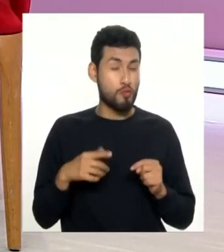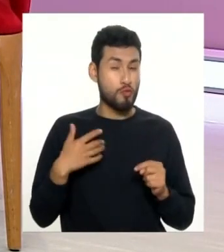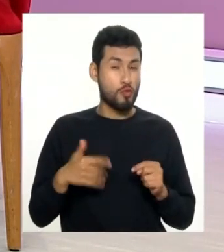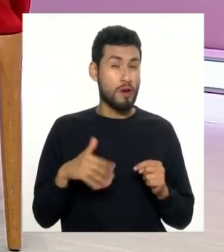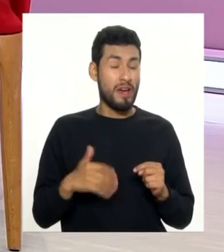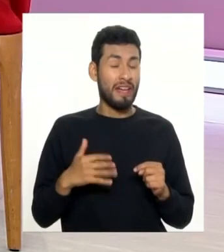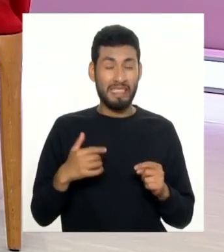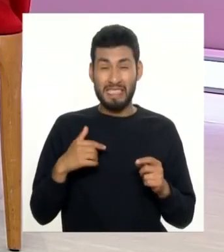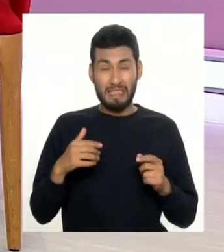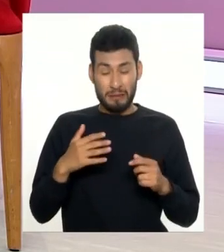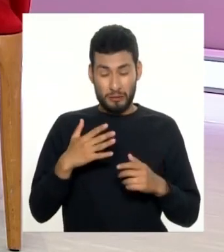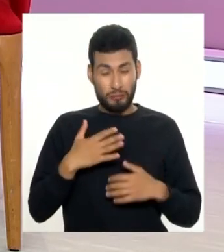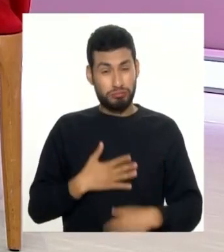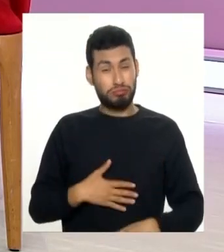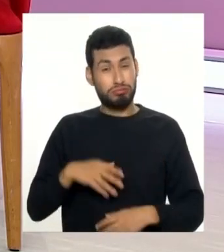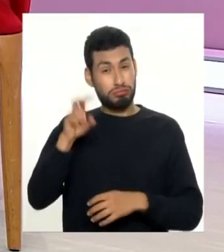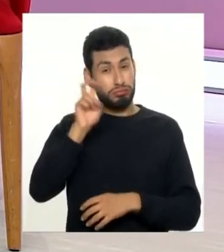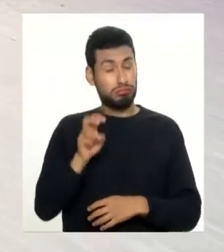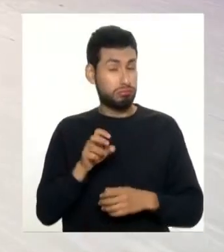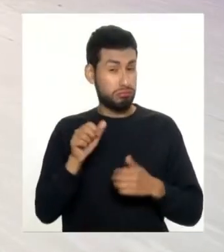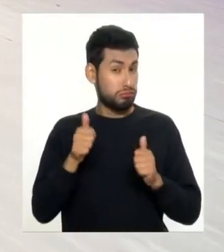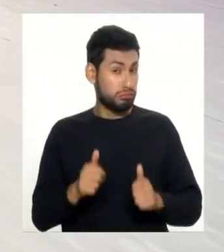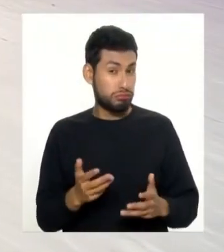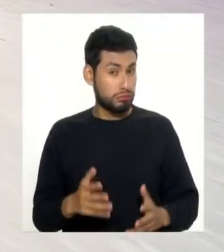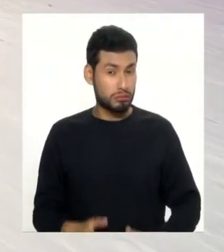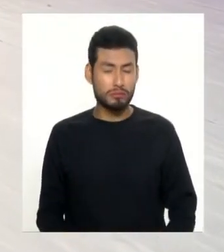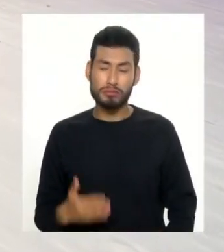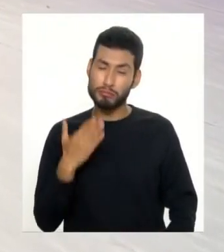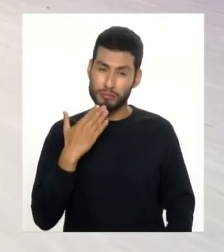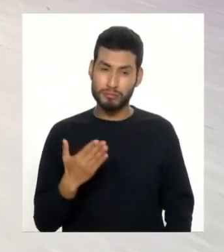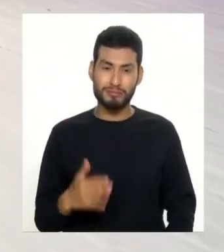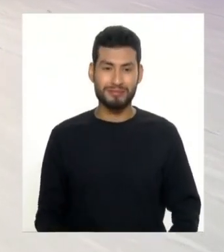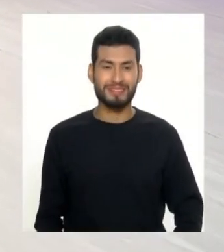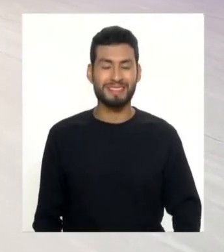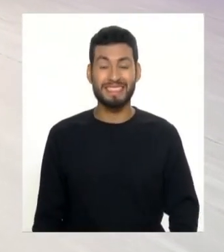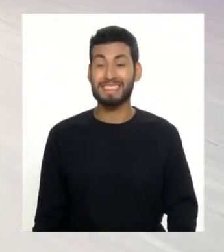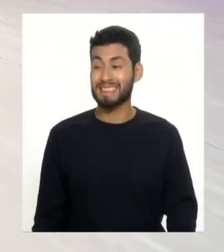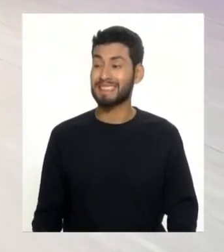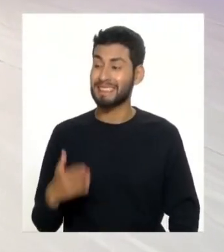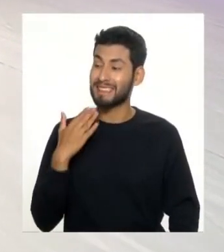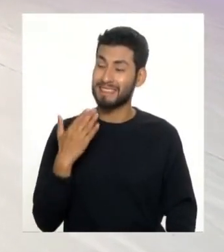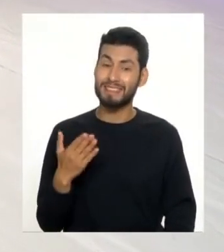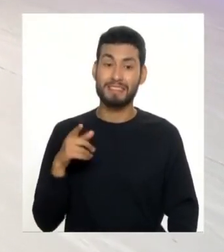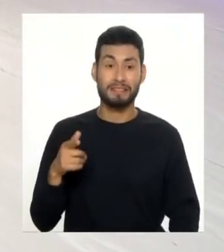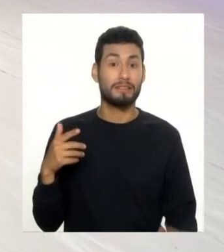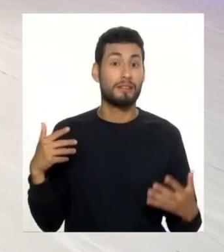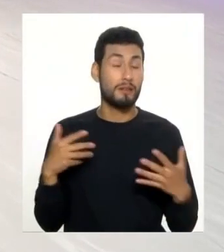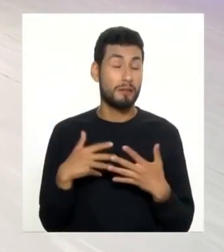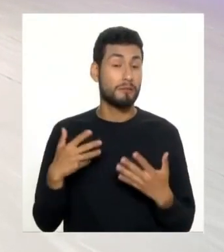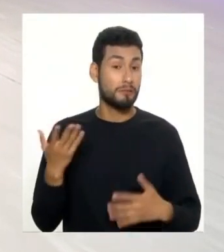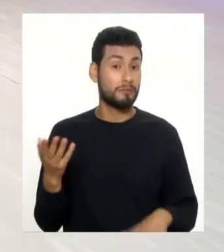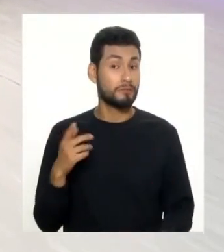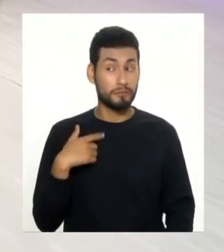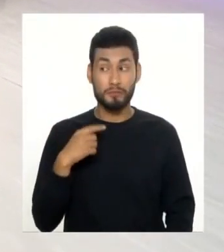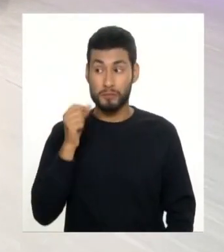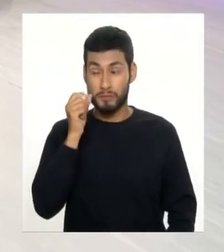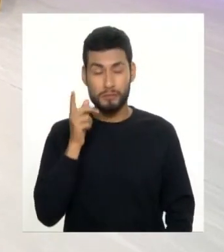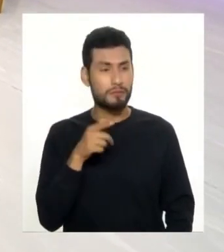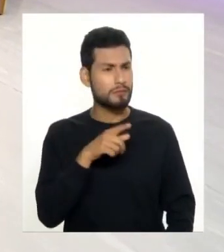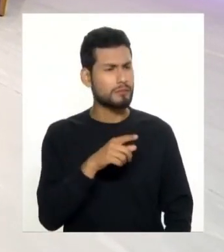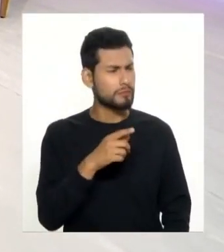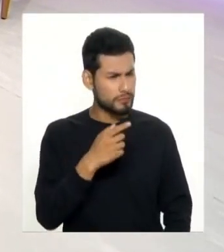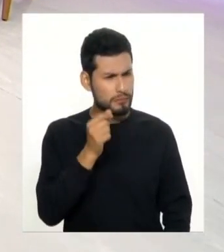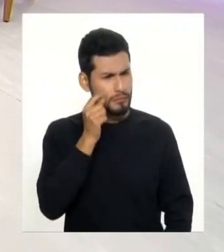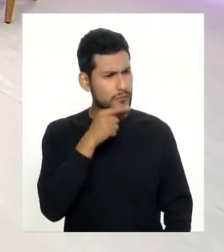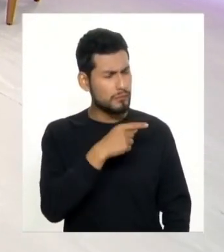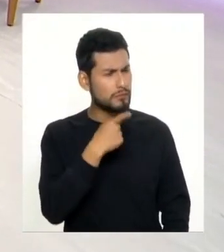de degeneración de la columna que tengo. Muy bien, Ray, hemos entendido tu pregunta. Gracias. El miedo, ¿no? Interesante. Claro, pero es muy interesante porque